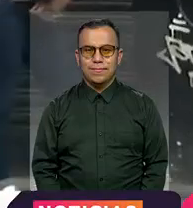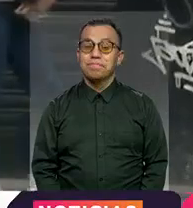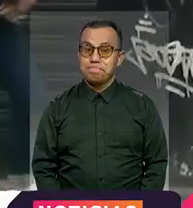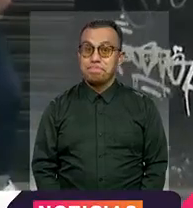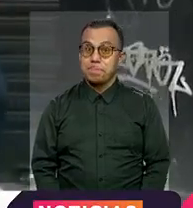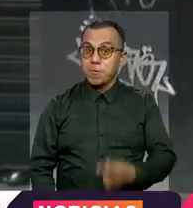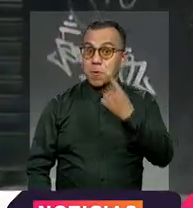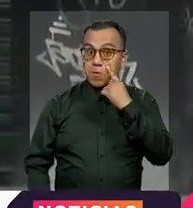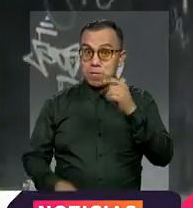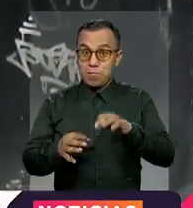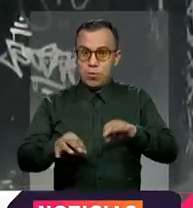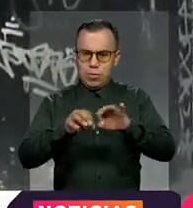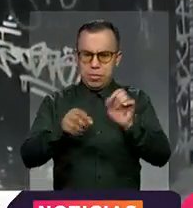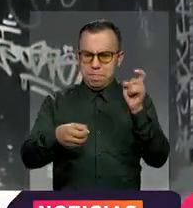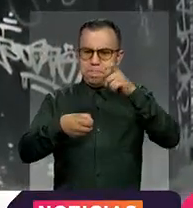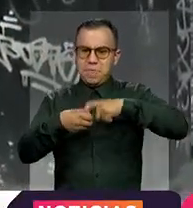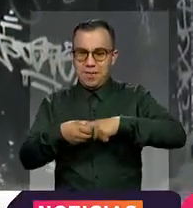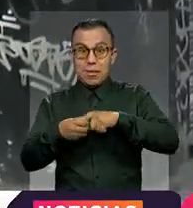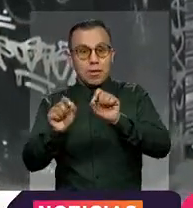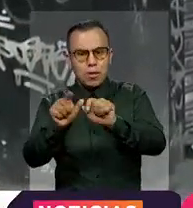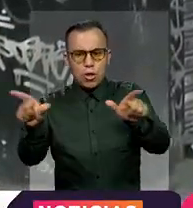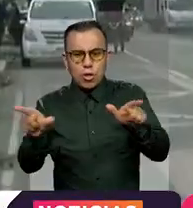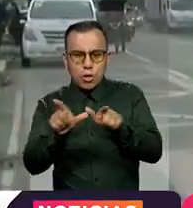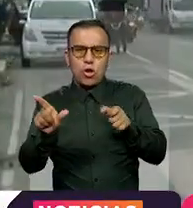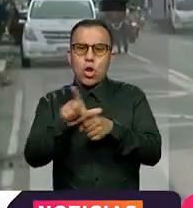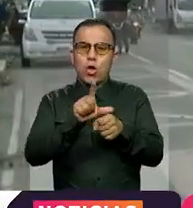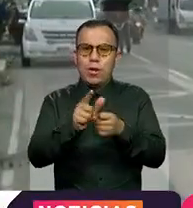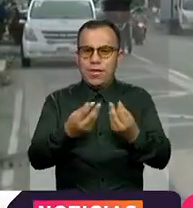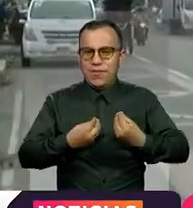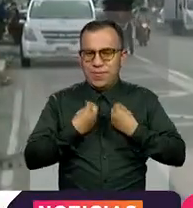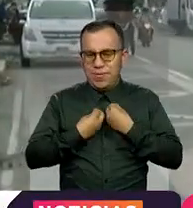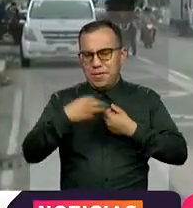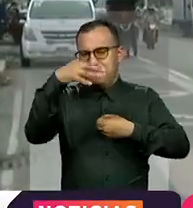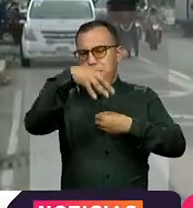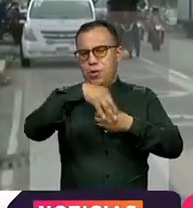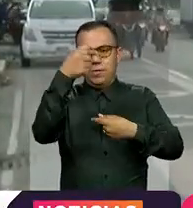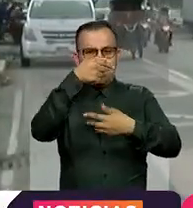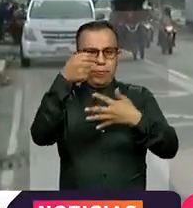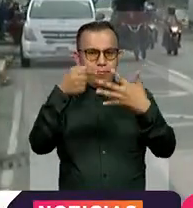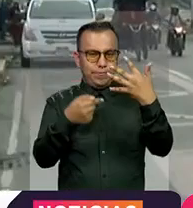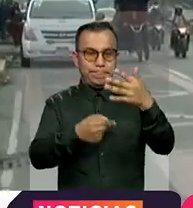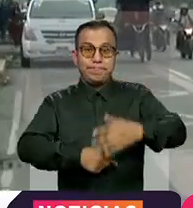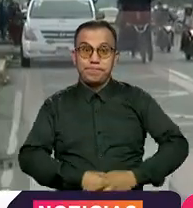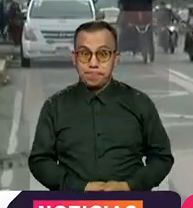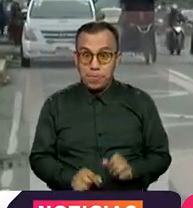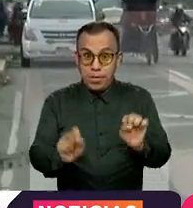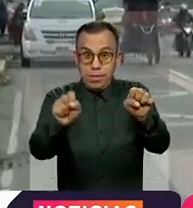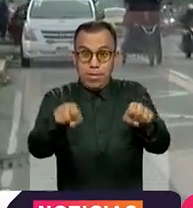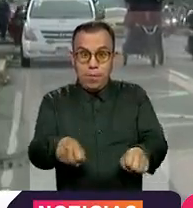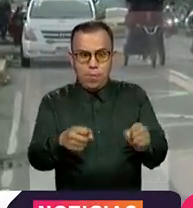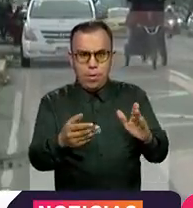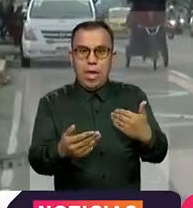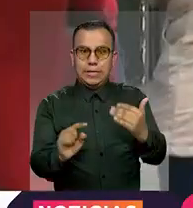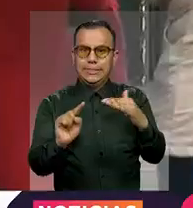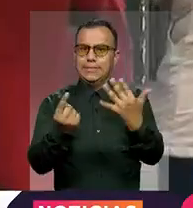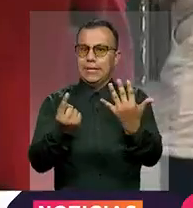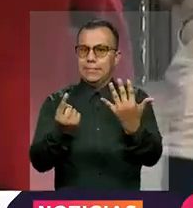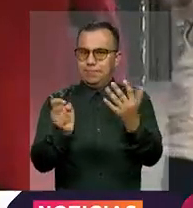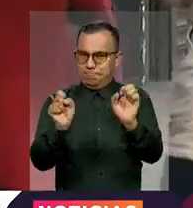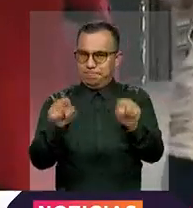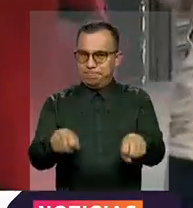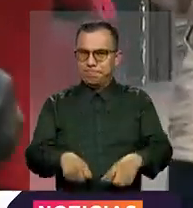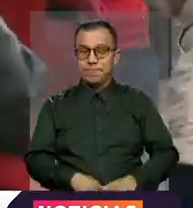No olvide registrarse, seleccione la localidad y vote por los diferentes proyectos. Se puede votar hasta por 6